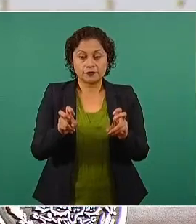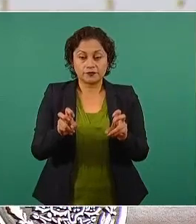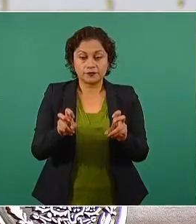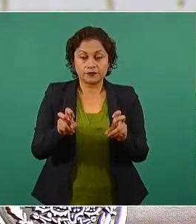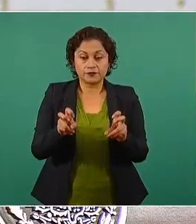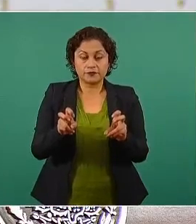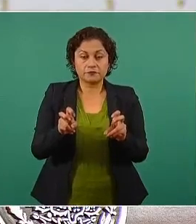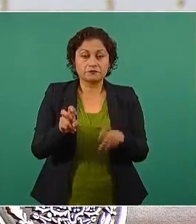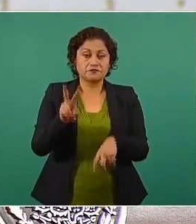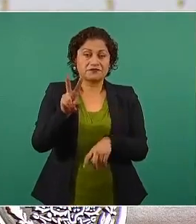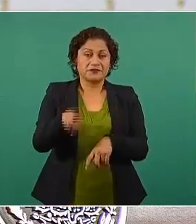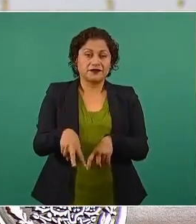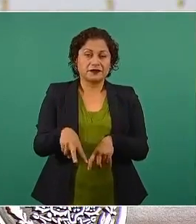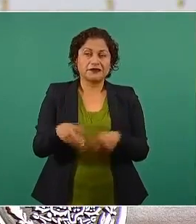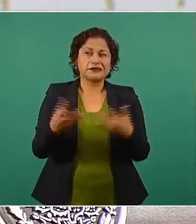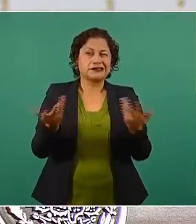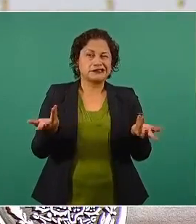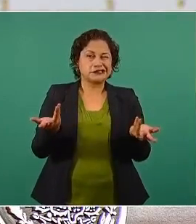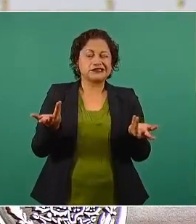corriente,